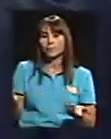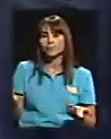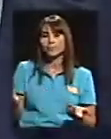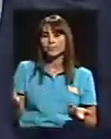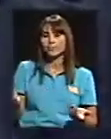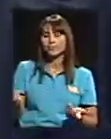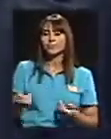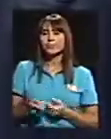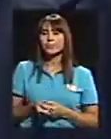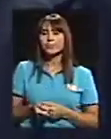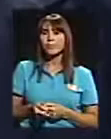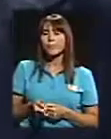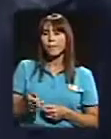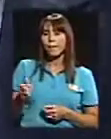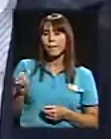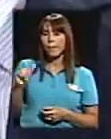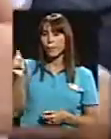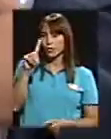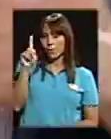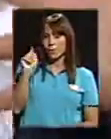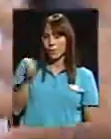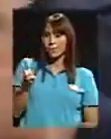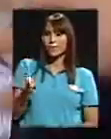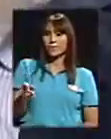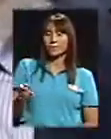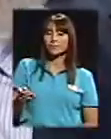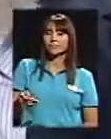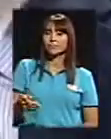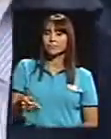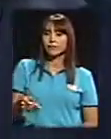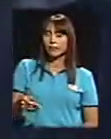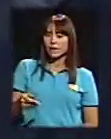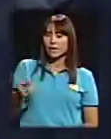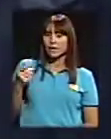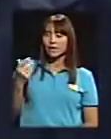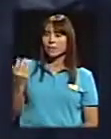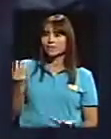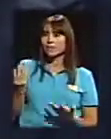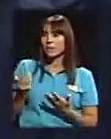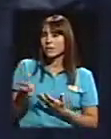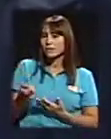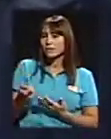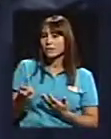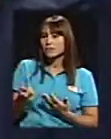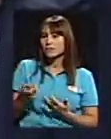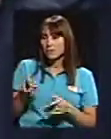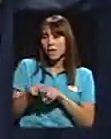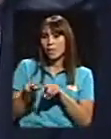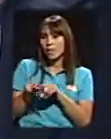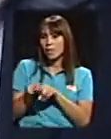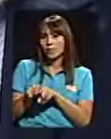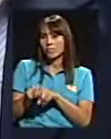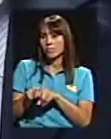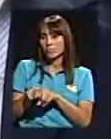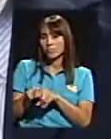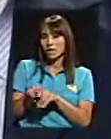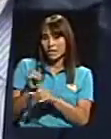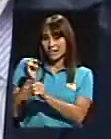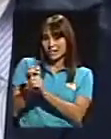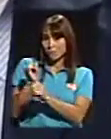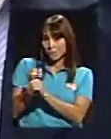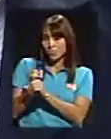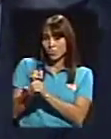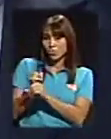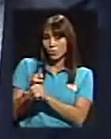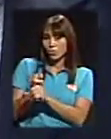otra pregunta que de una vez se la doy para que tenga un espacio, es un poco, también el instituto maneja